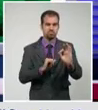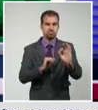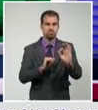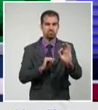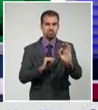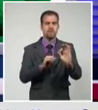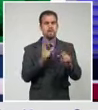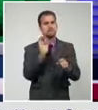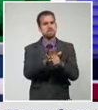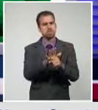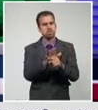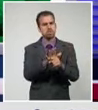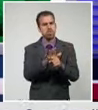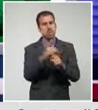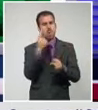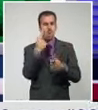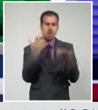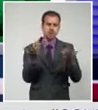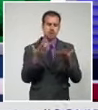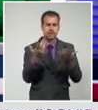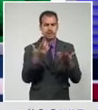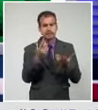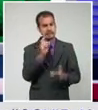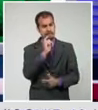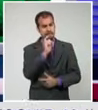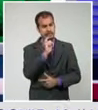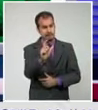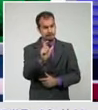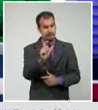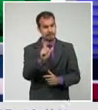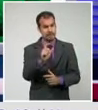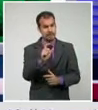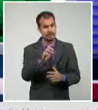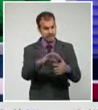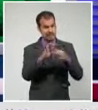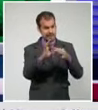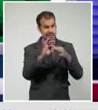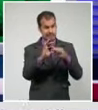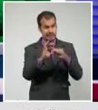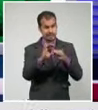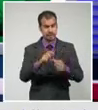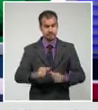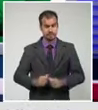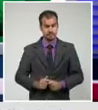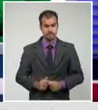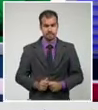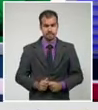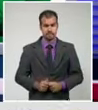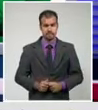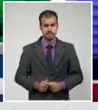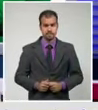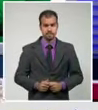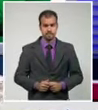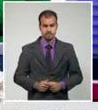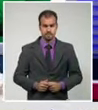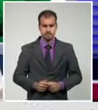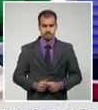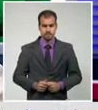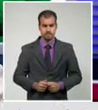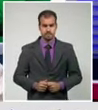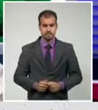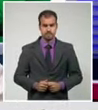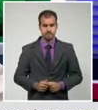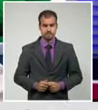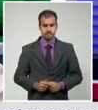manifestaciones un tanto complejas, un tanto de severidad en su cuadro